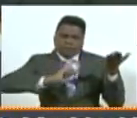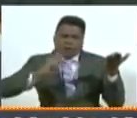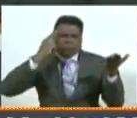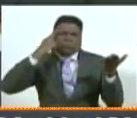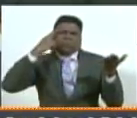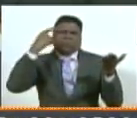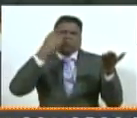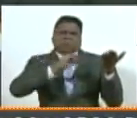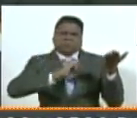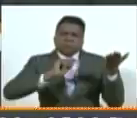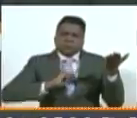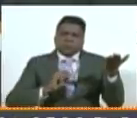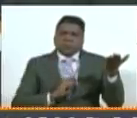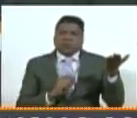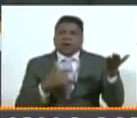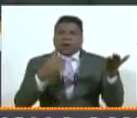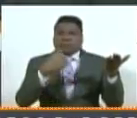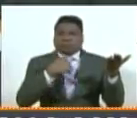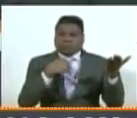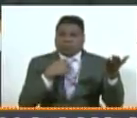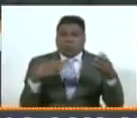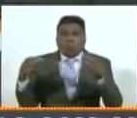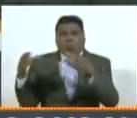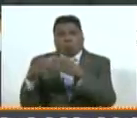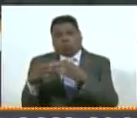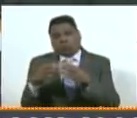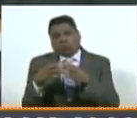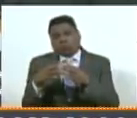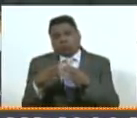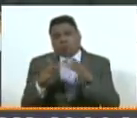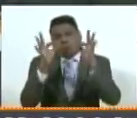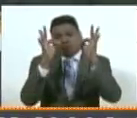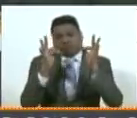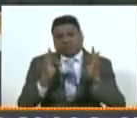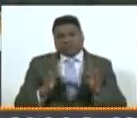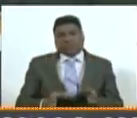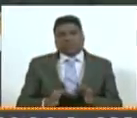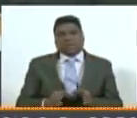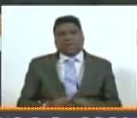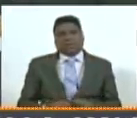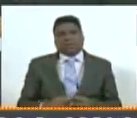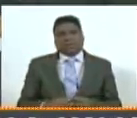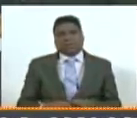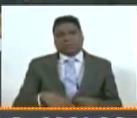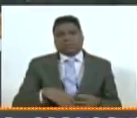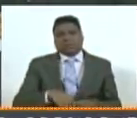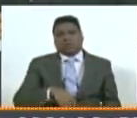este cuerpo colegiado respecto al decreto número